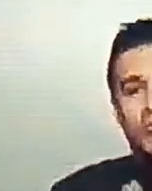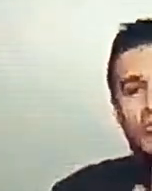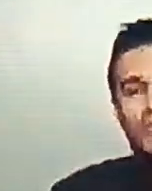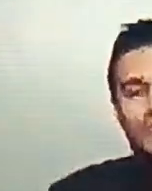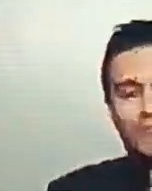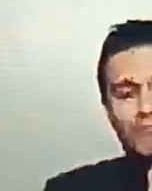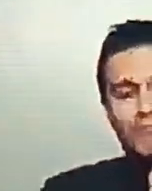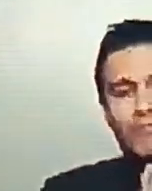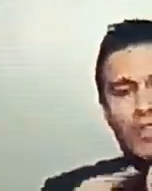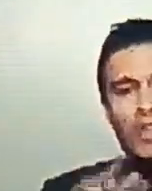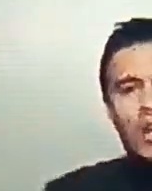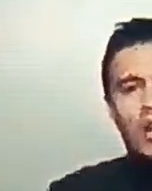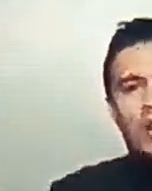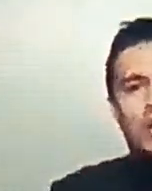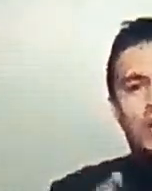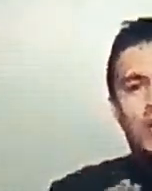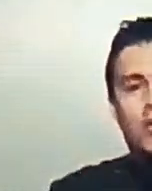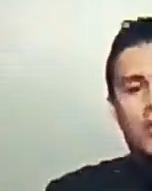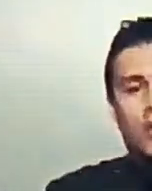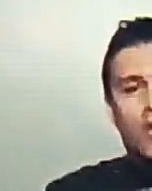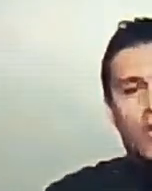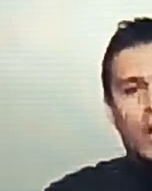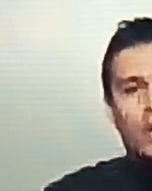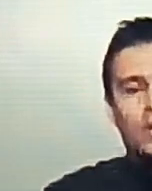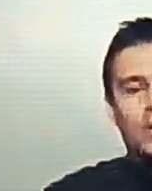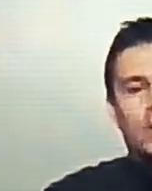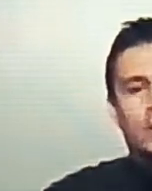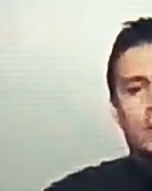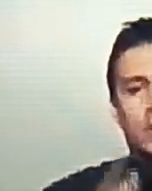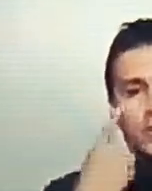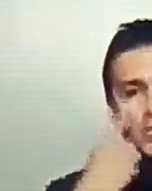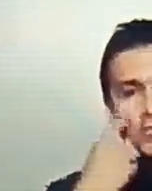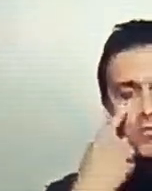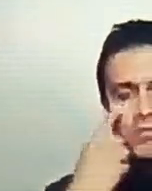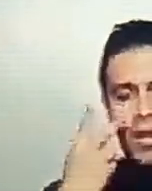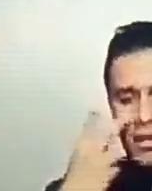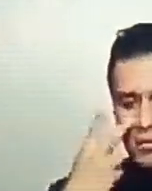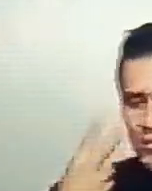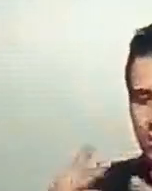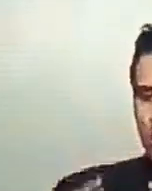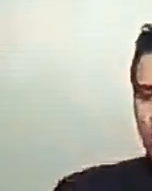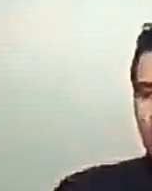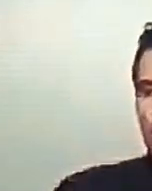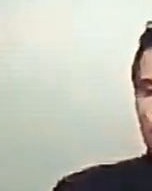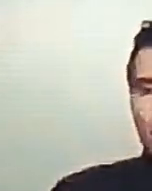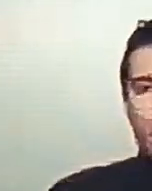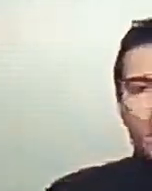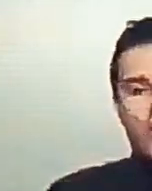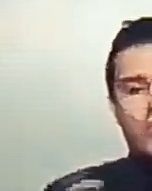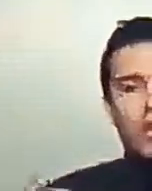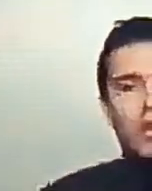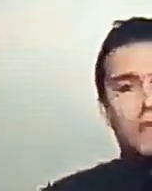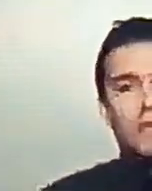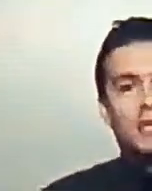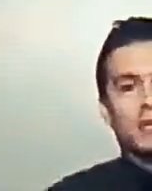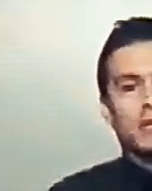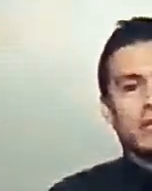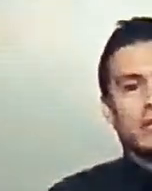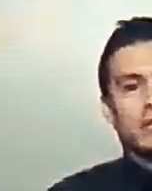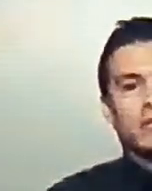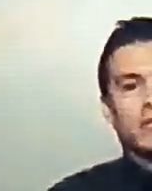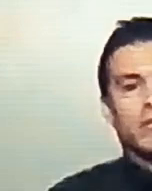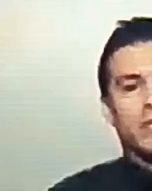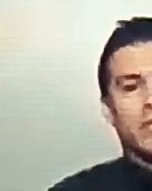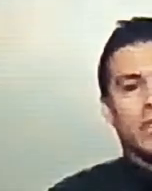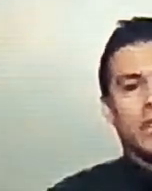inmediatamente, llegue mi primer día de administración, una veeduría ciudadana y una mesa técnica con los mejores especialistas que lo hay